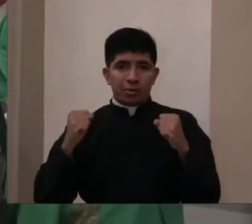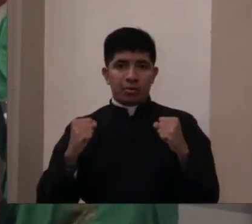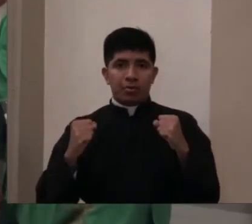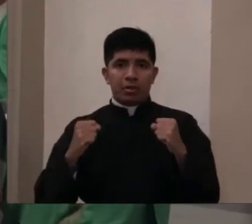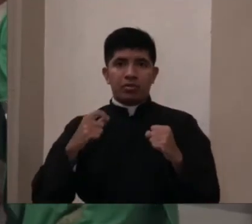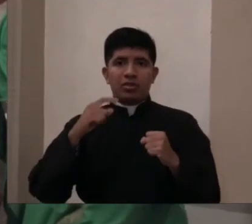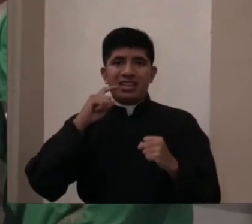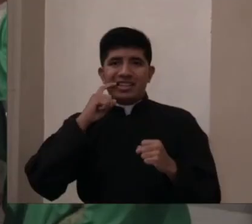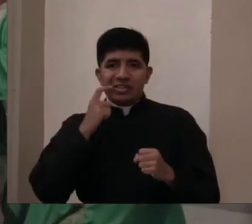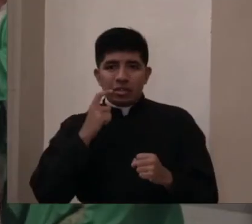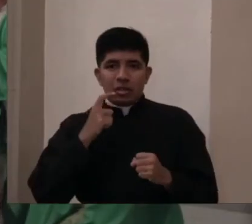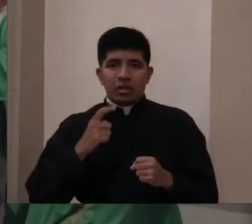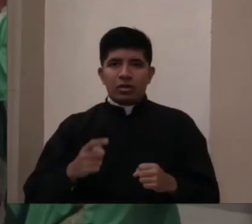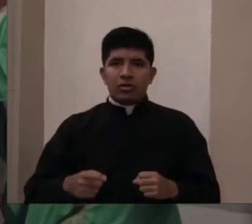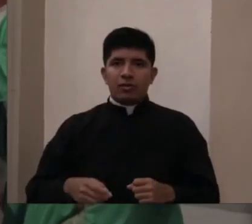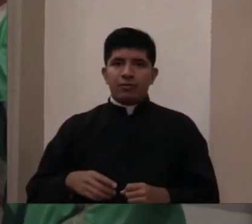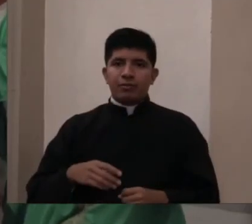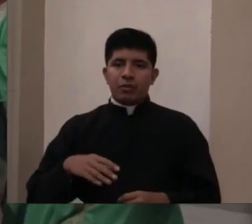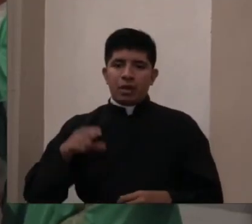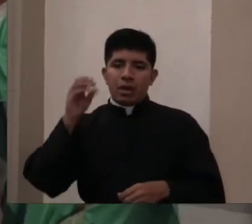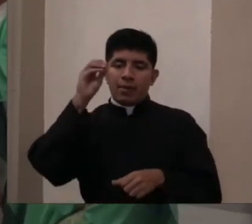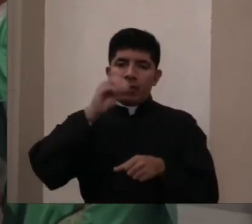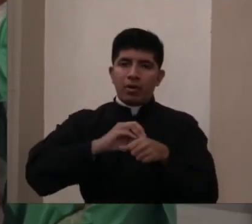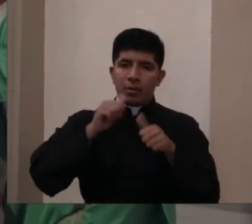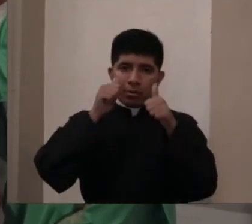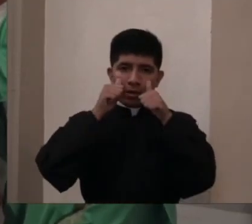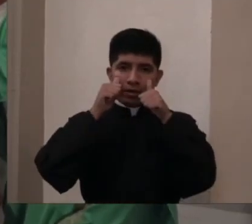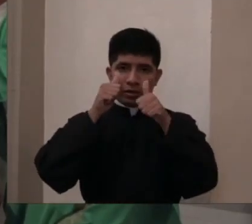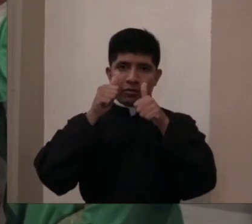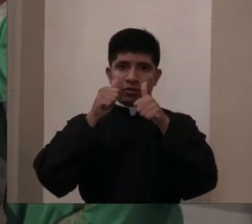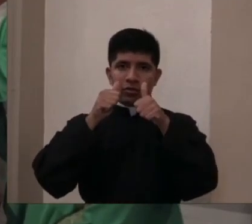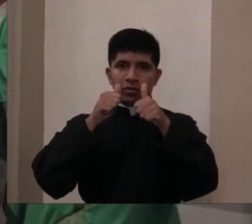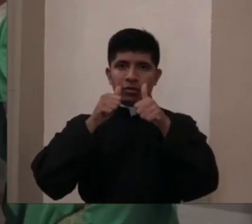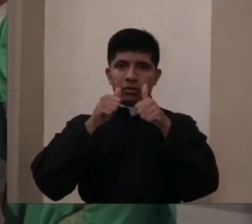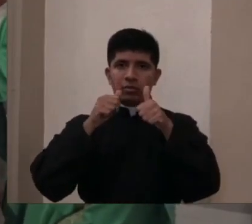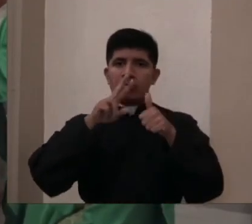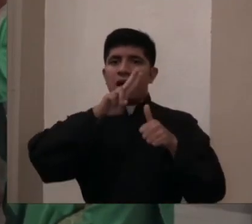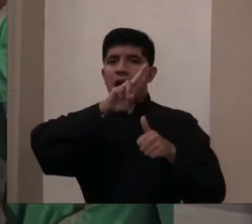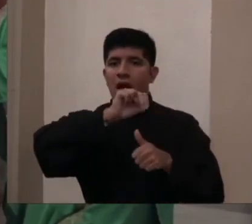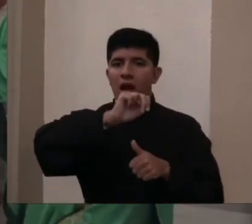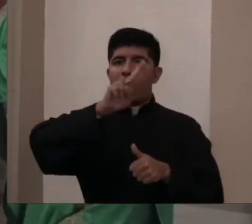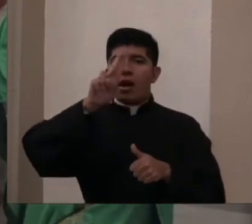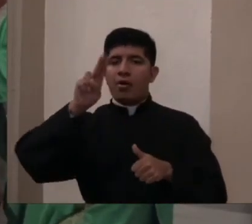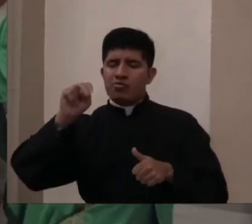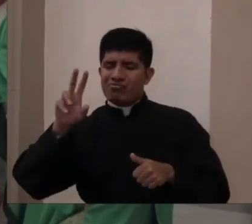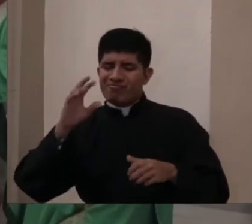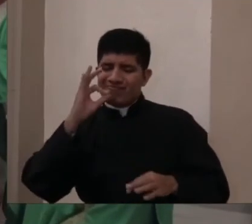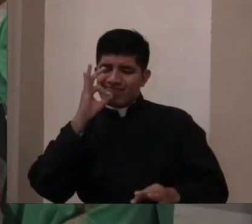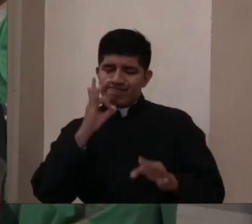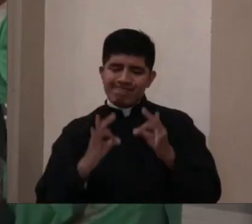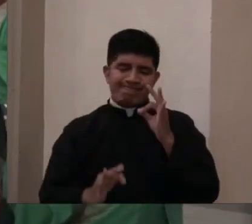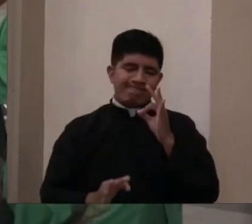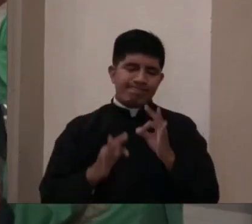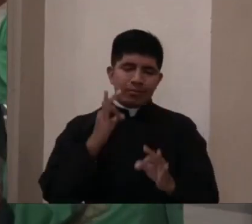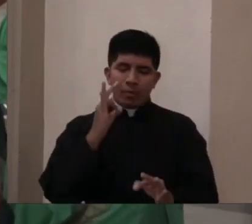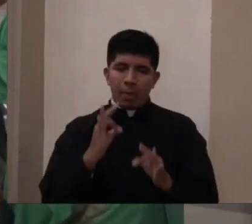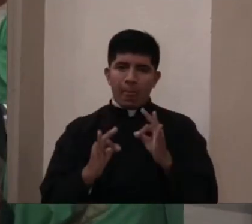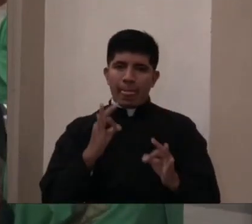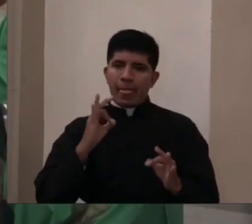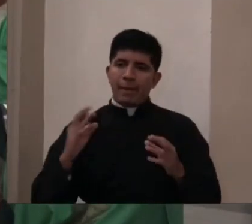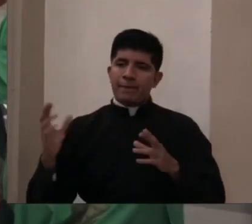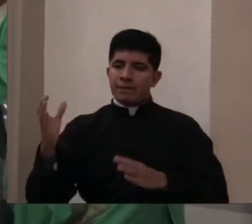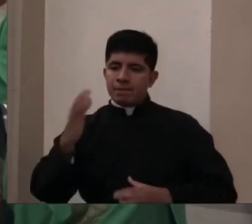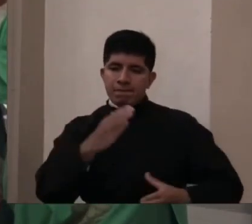y pongámosle también mucha atención a nunca ser injustos en nuestras relaciones